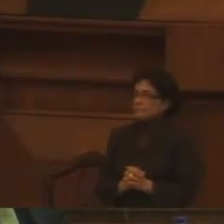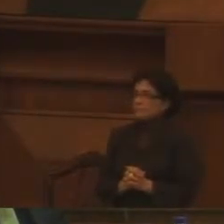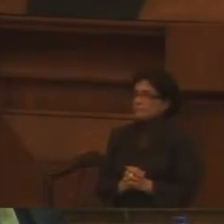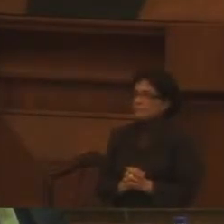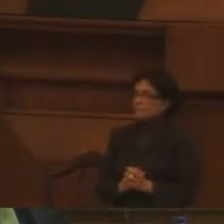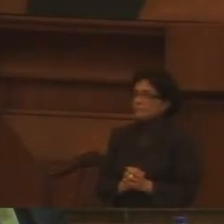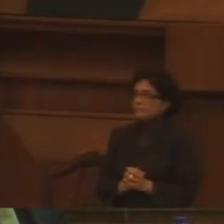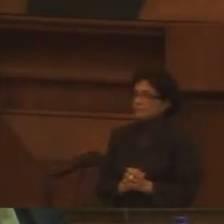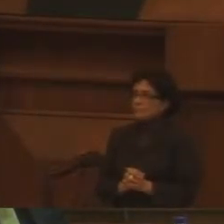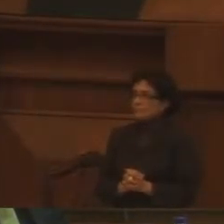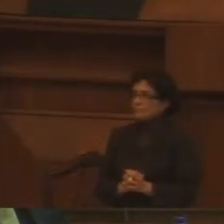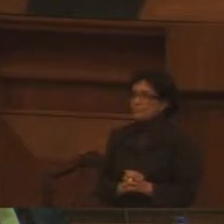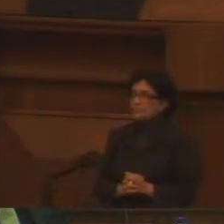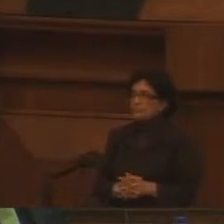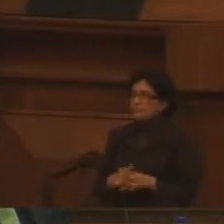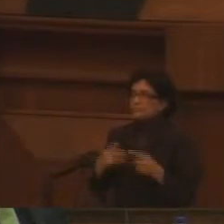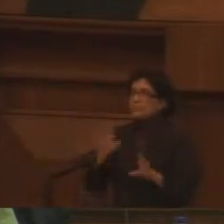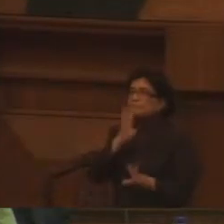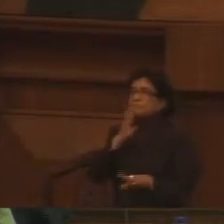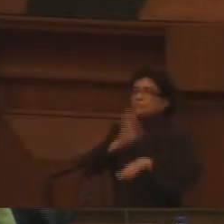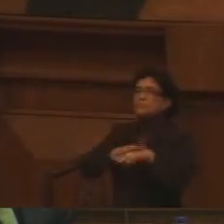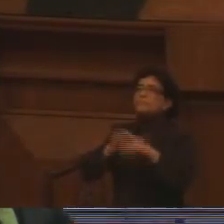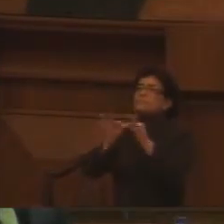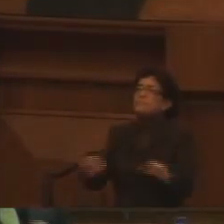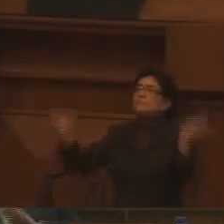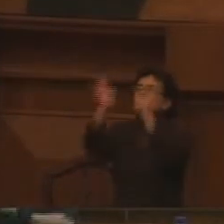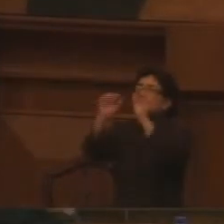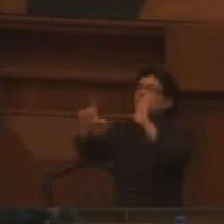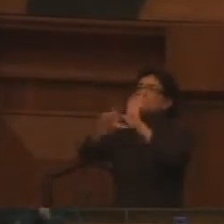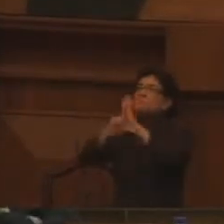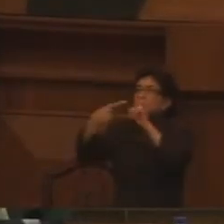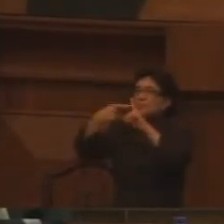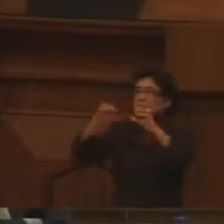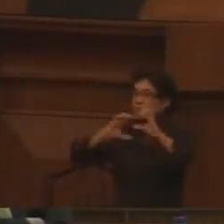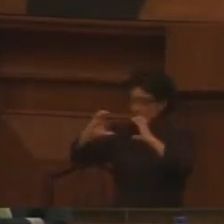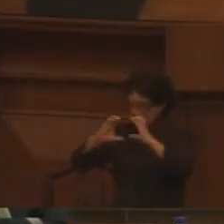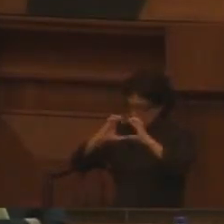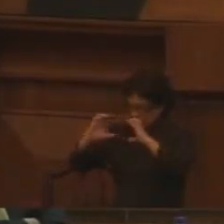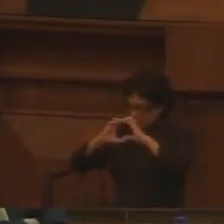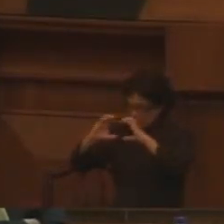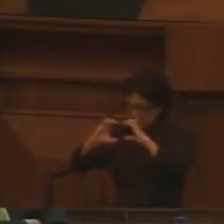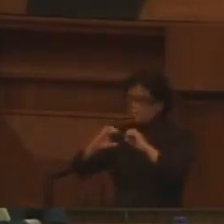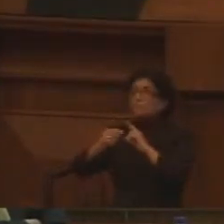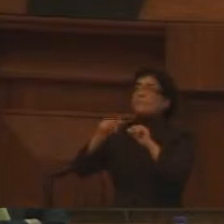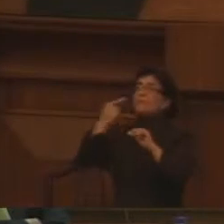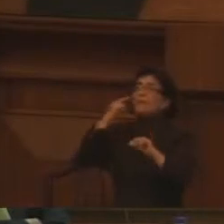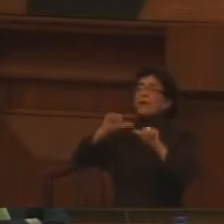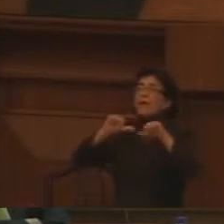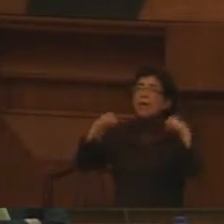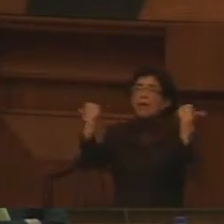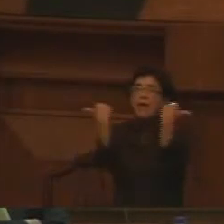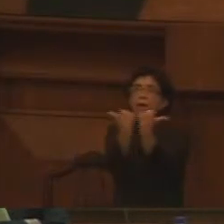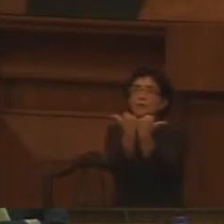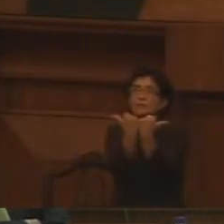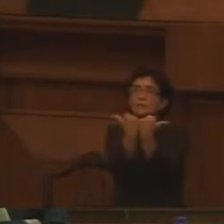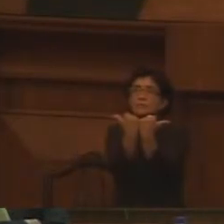La elaboración de la Ley Orgánica de Comunicación es para la Asamblea una responsabilidad que la hemos